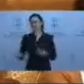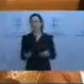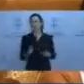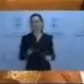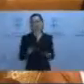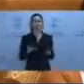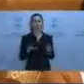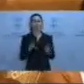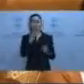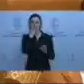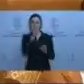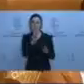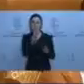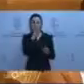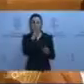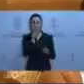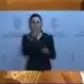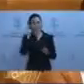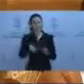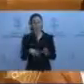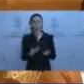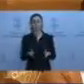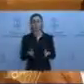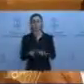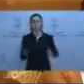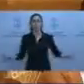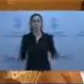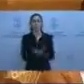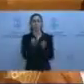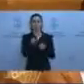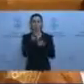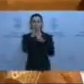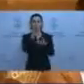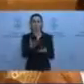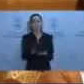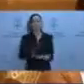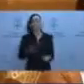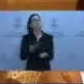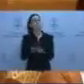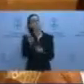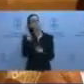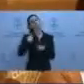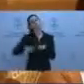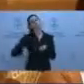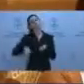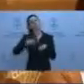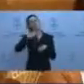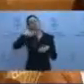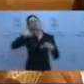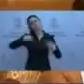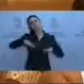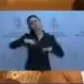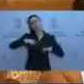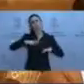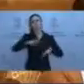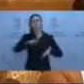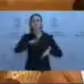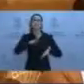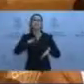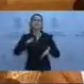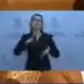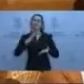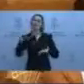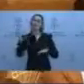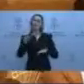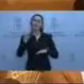muy seriamente. Por ello, mire, yo voy a concluir pidiéndole una cosa muy sencilla, que cumpla con su obligación, con